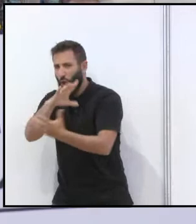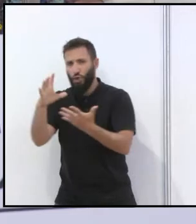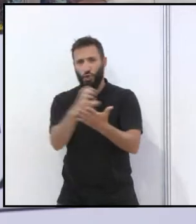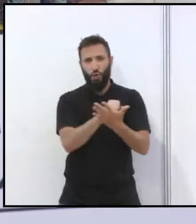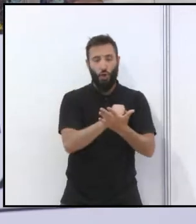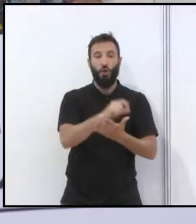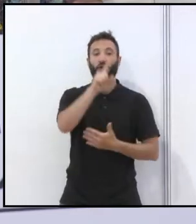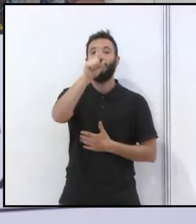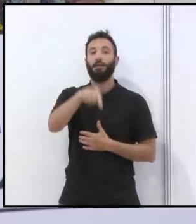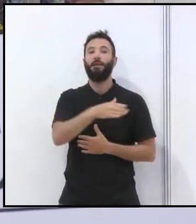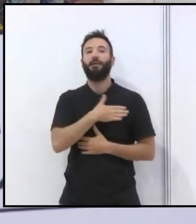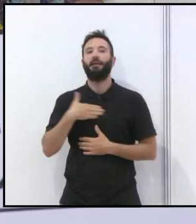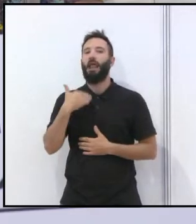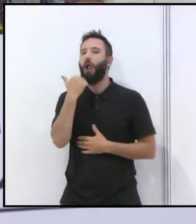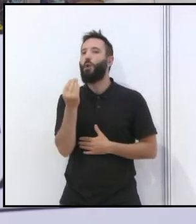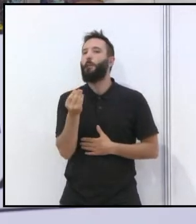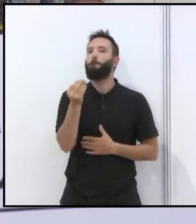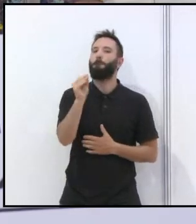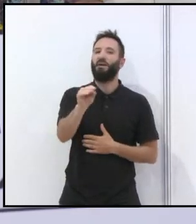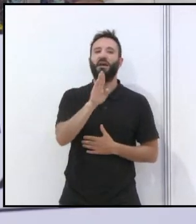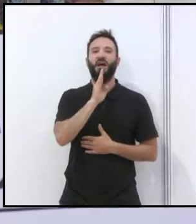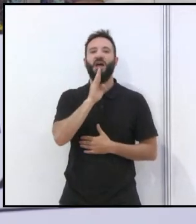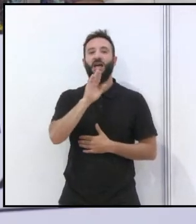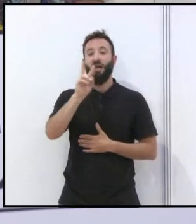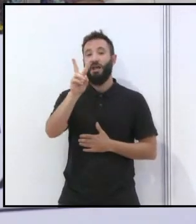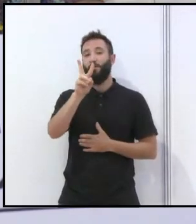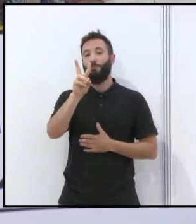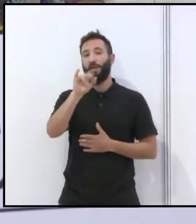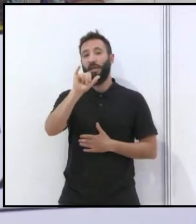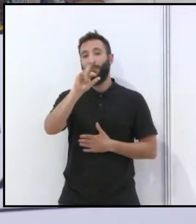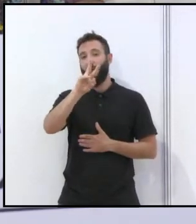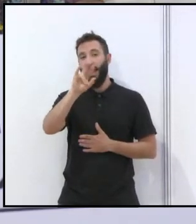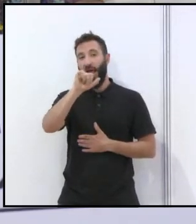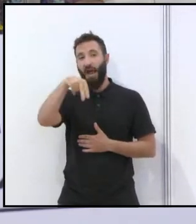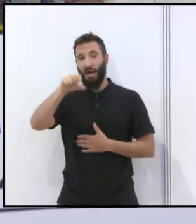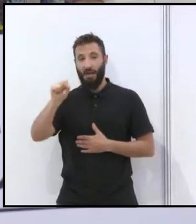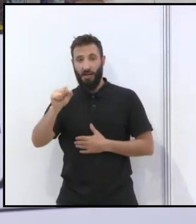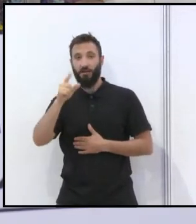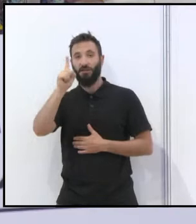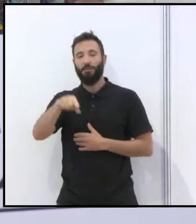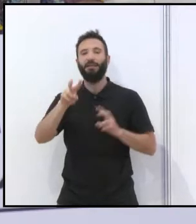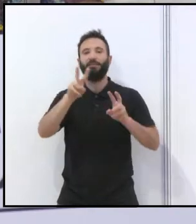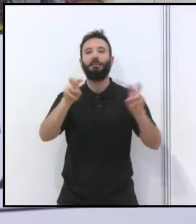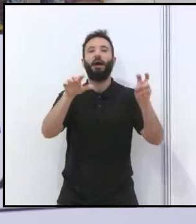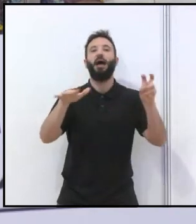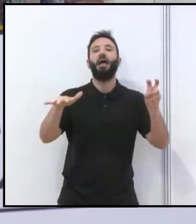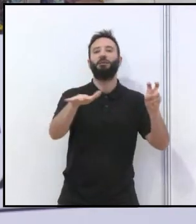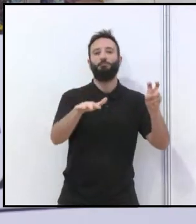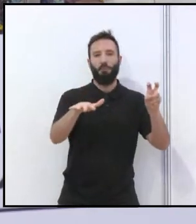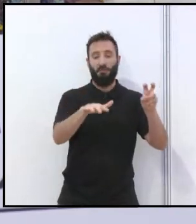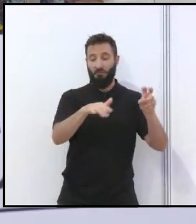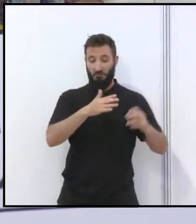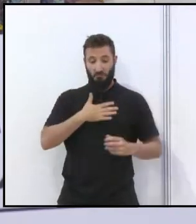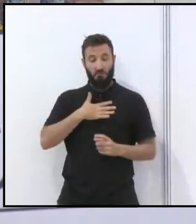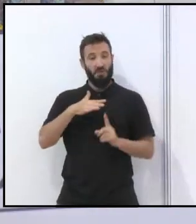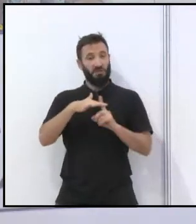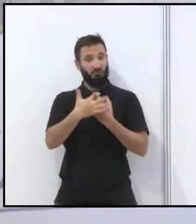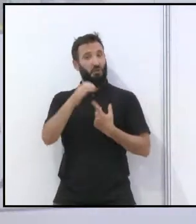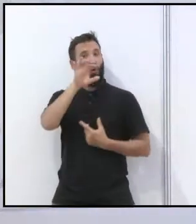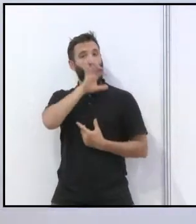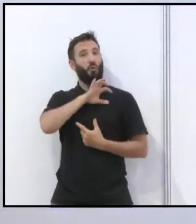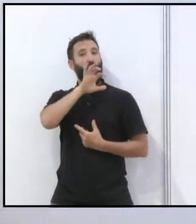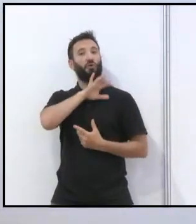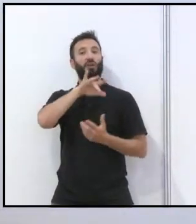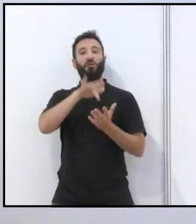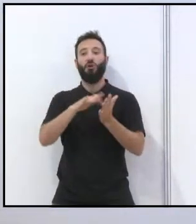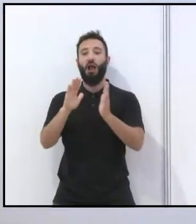tema que hubiera sumado Liliana, si hubiera podido estar, que es el tema del espacio. O sea, a mí me pasó una cosa muy curiosa con el libro